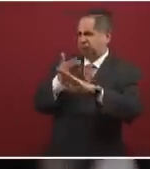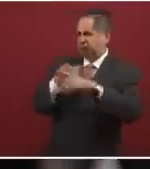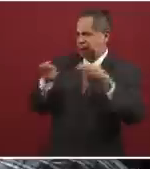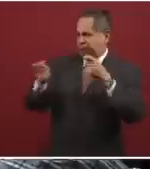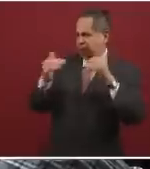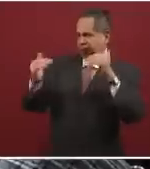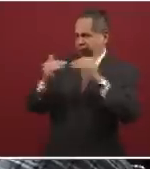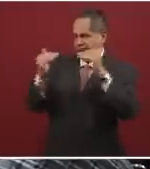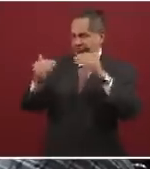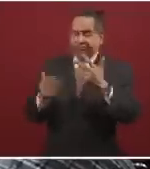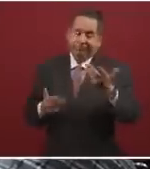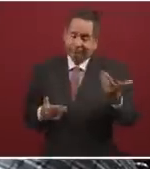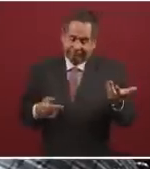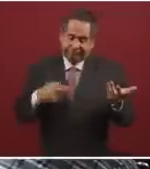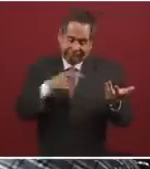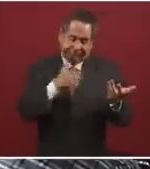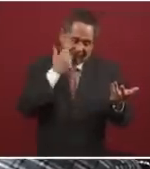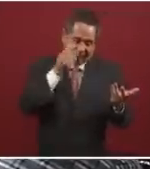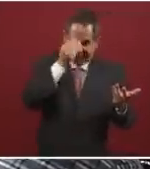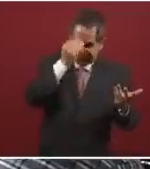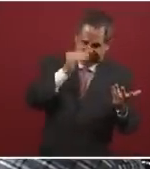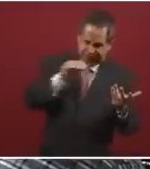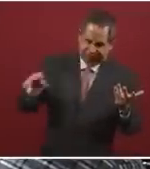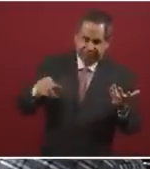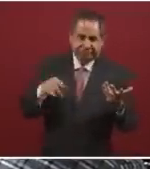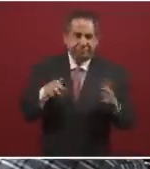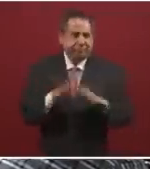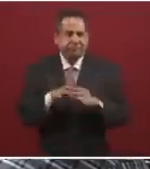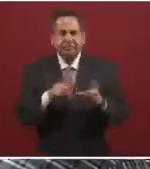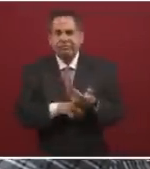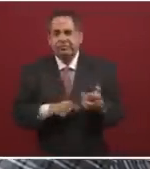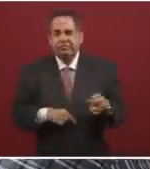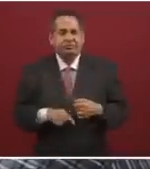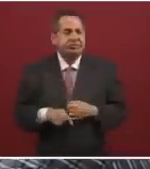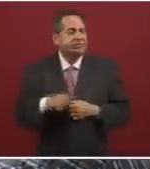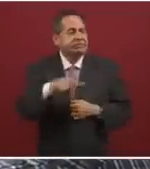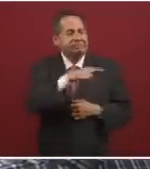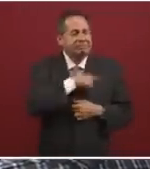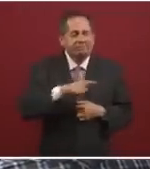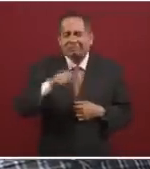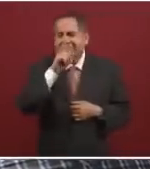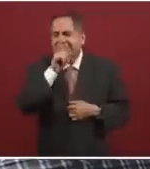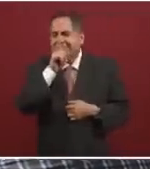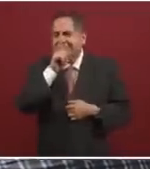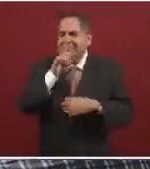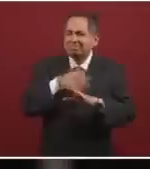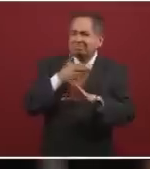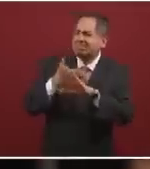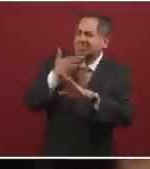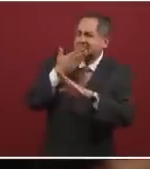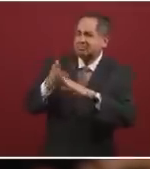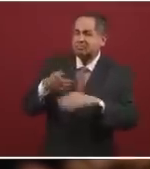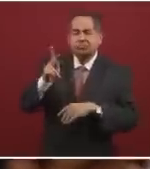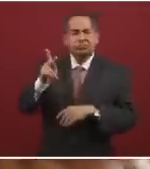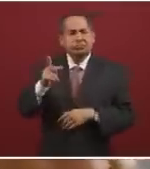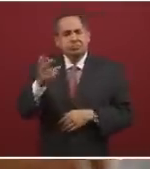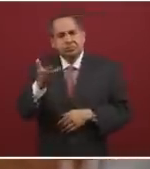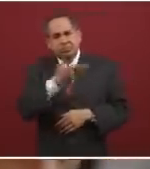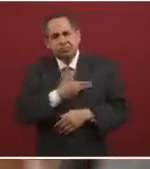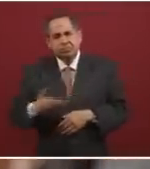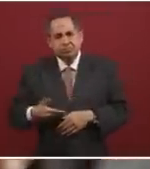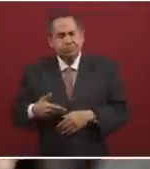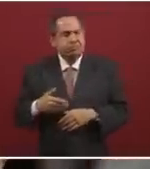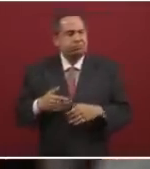denominar una guerra híbrida, pero más bien es desabrida. Sin embargo, señor presidente, la